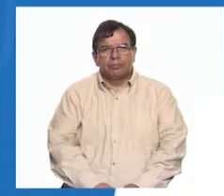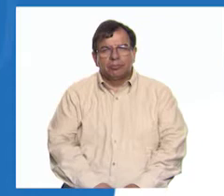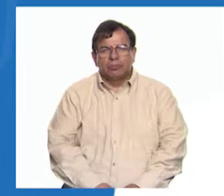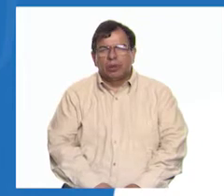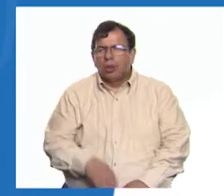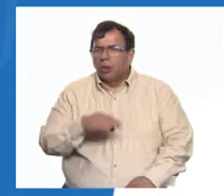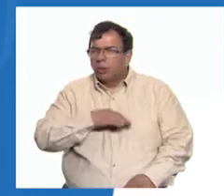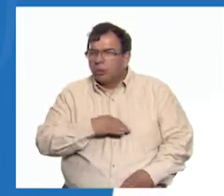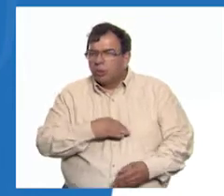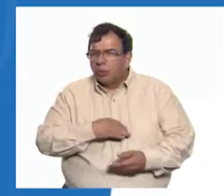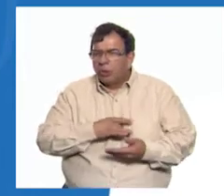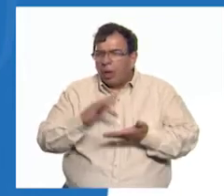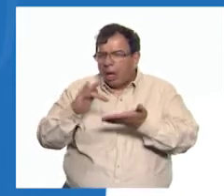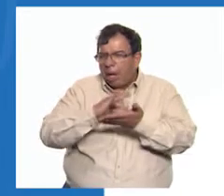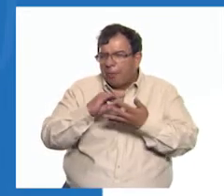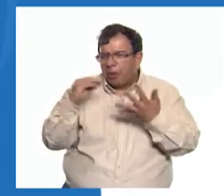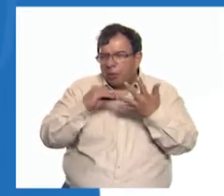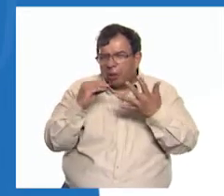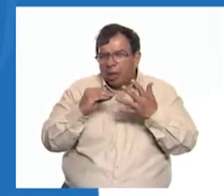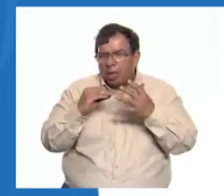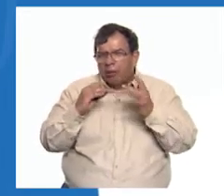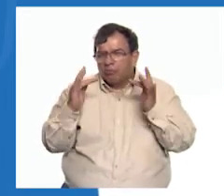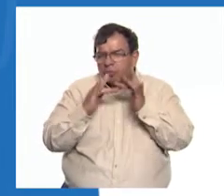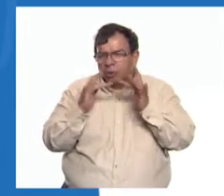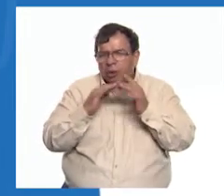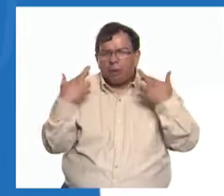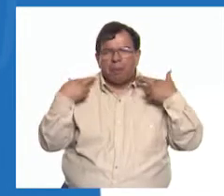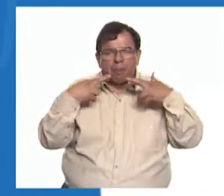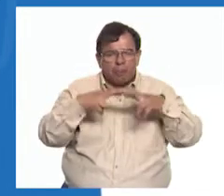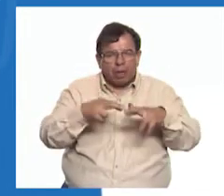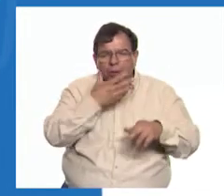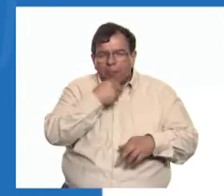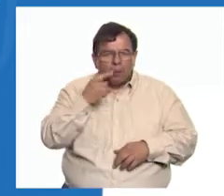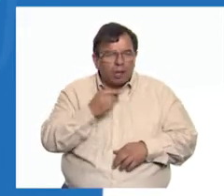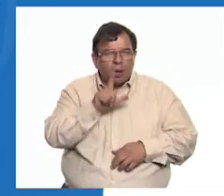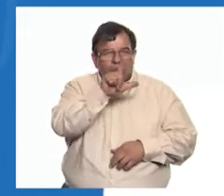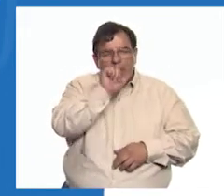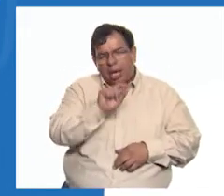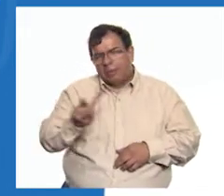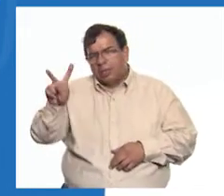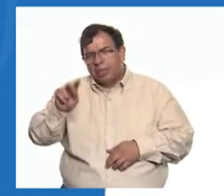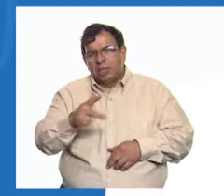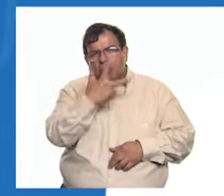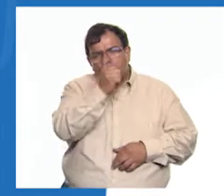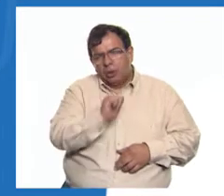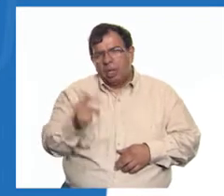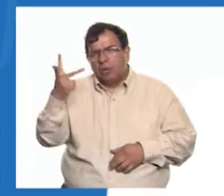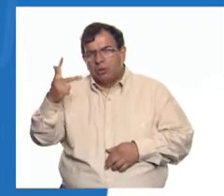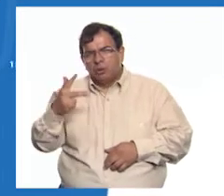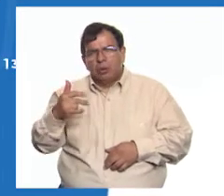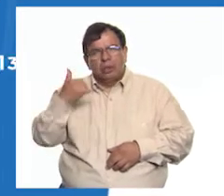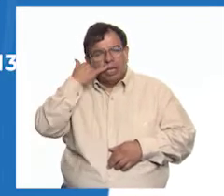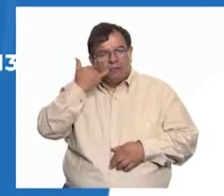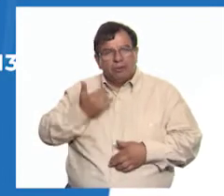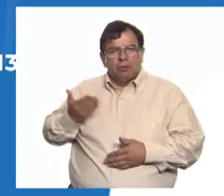Para solicitar apoyo pedagógico, comunícate con maestras y maestros de lunes a viernes de 8 a 20 horas al